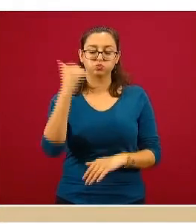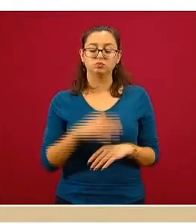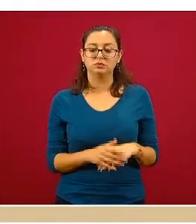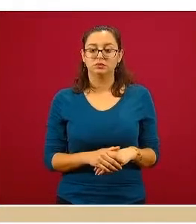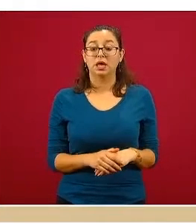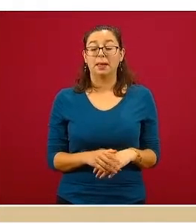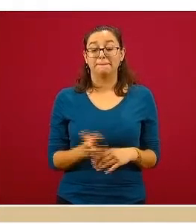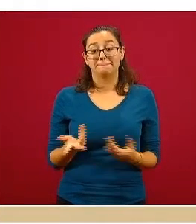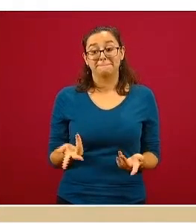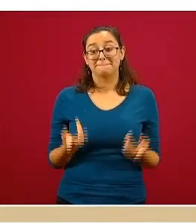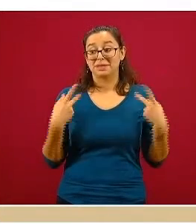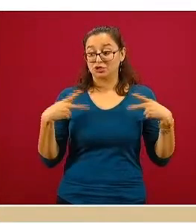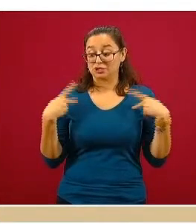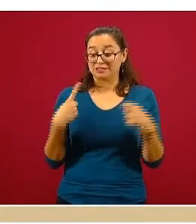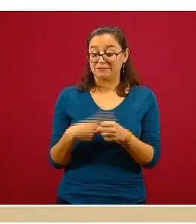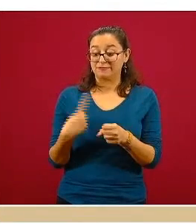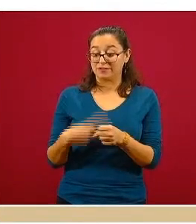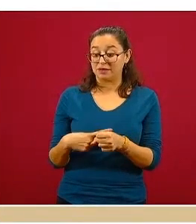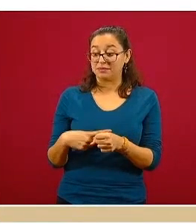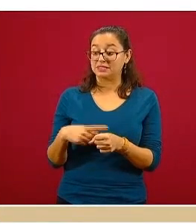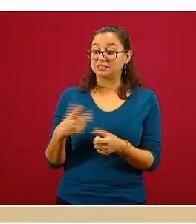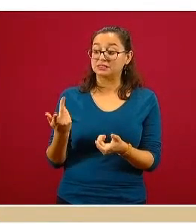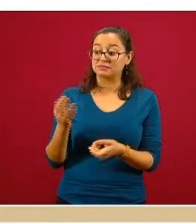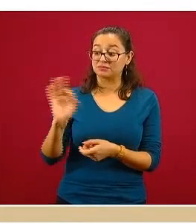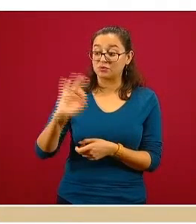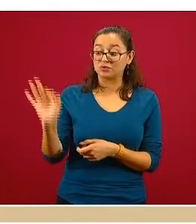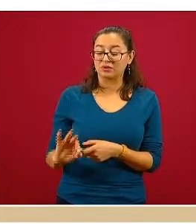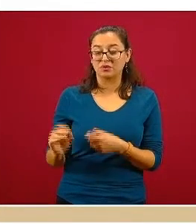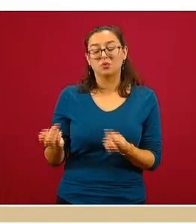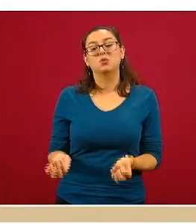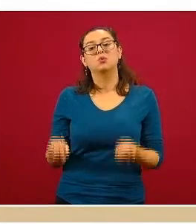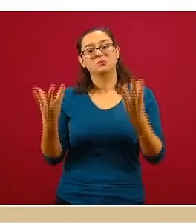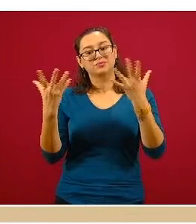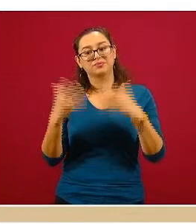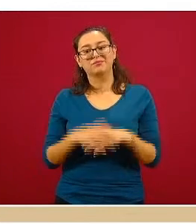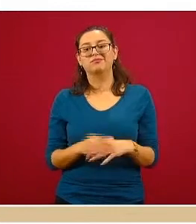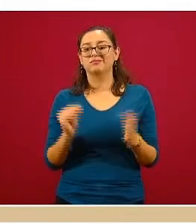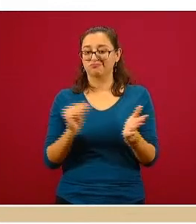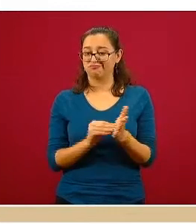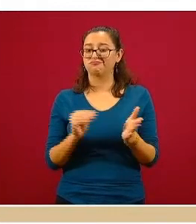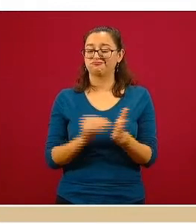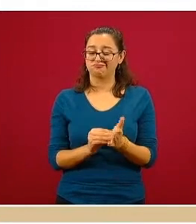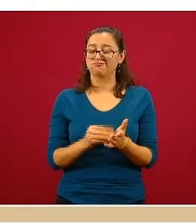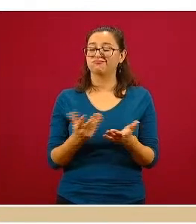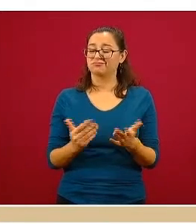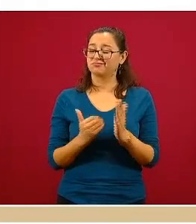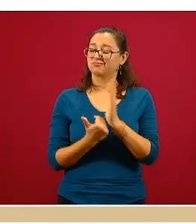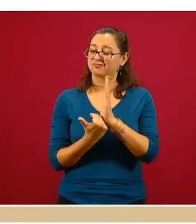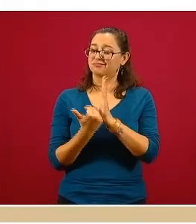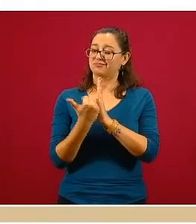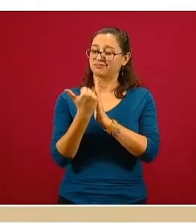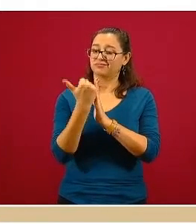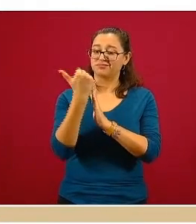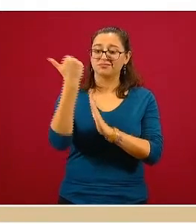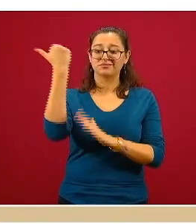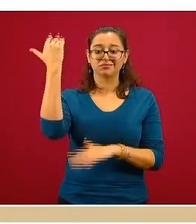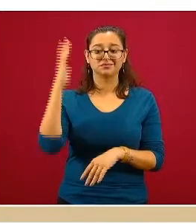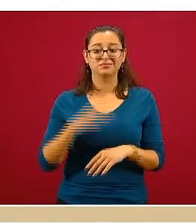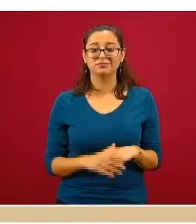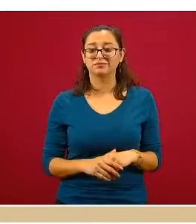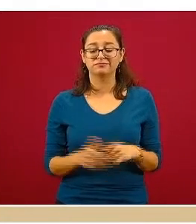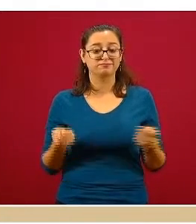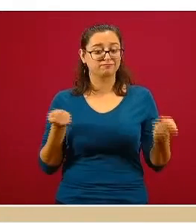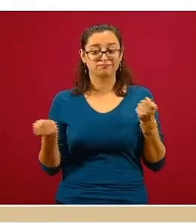la atención que el porcentaje de positividad en el caso de Yucatán todavía continúa incrementándose. El porcentaje de positividad no muestra